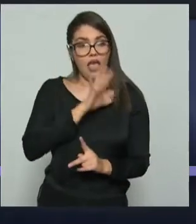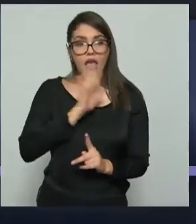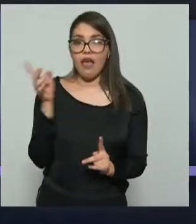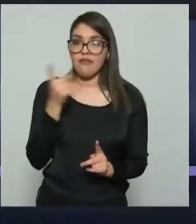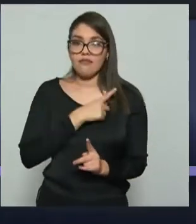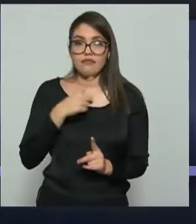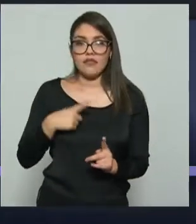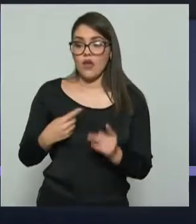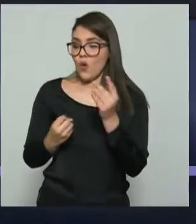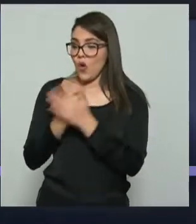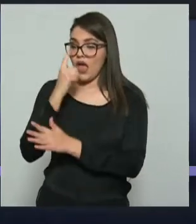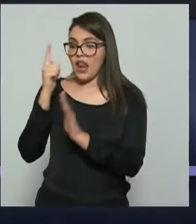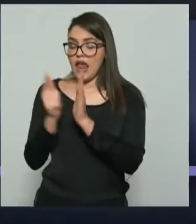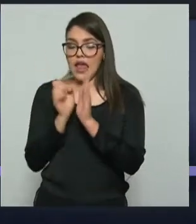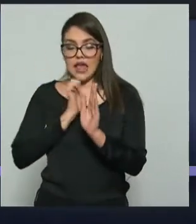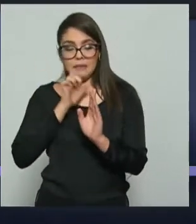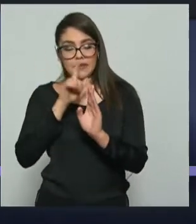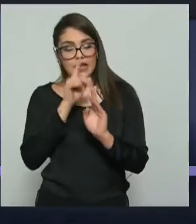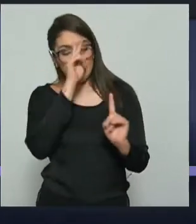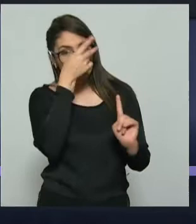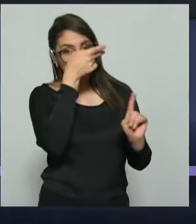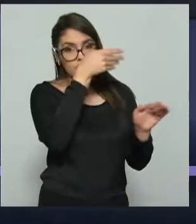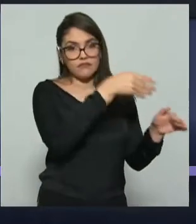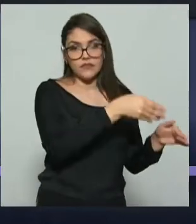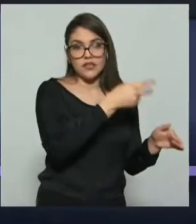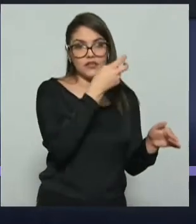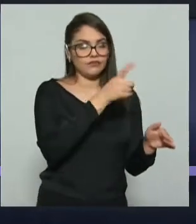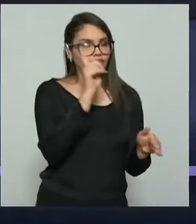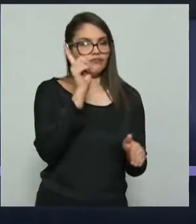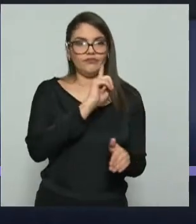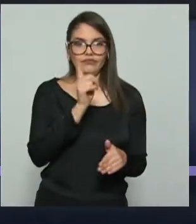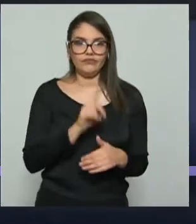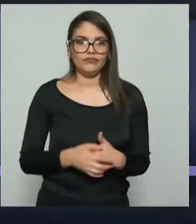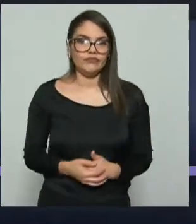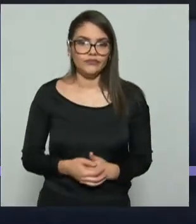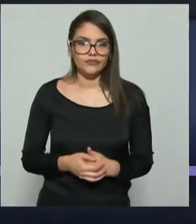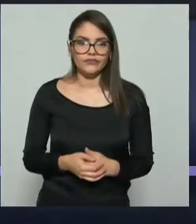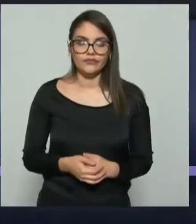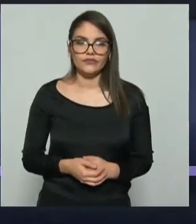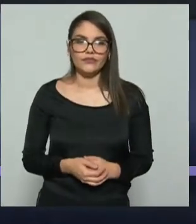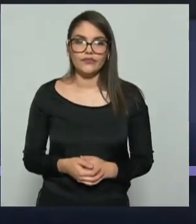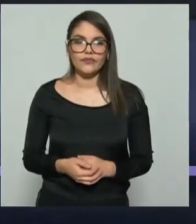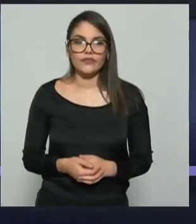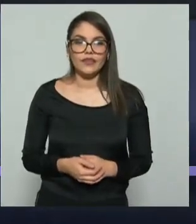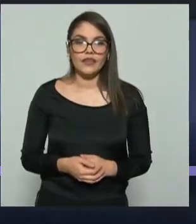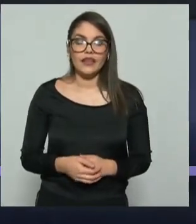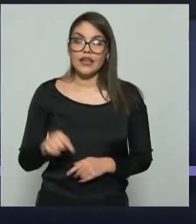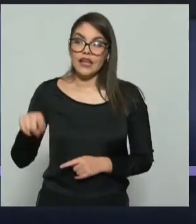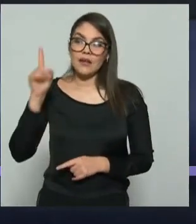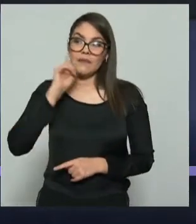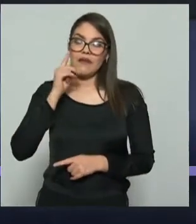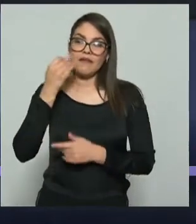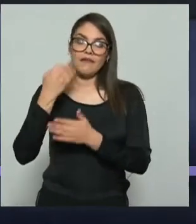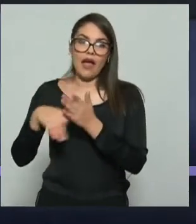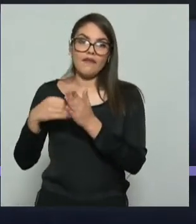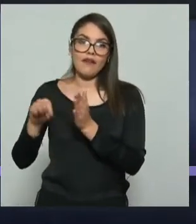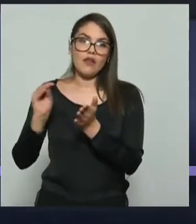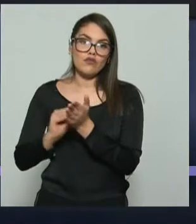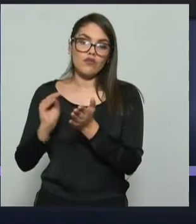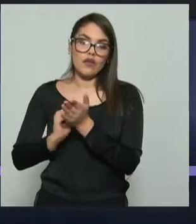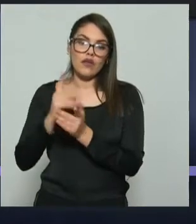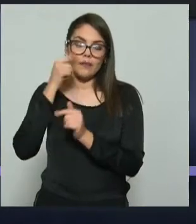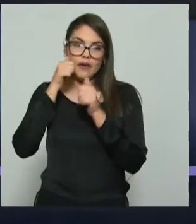hacer leyes que solo atiendan la particularidad. Me parece que en el caso de la mujer tenemos un pendiente legislativo. En la Ciudad de México, a pesar de